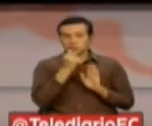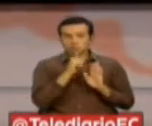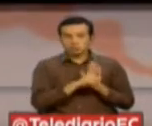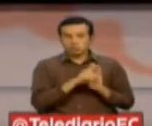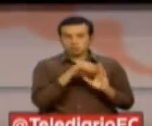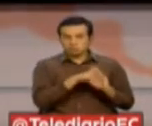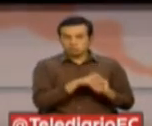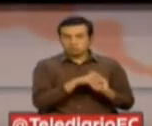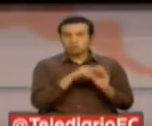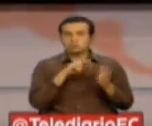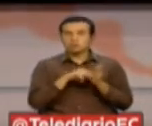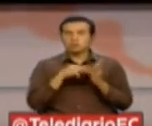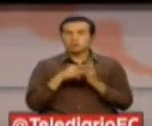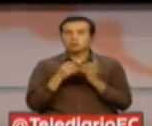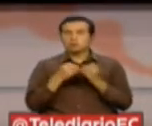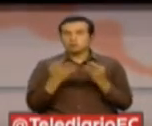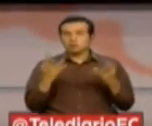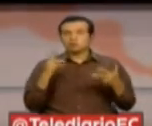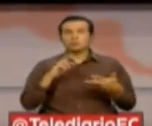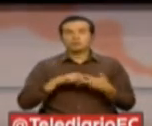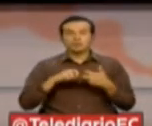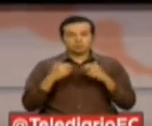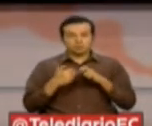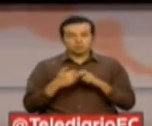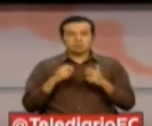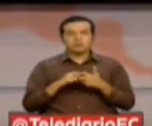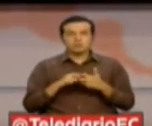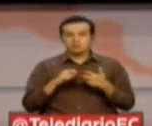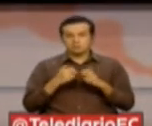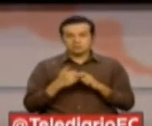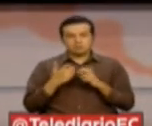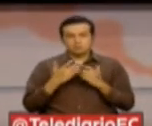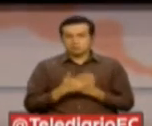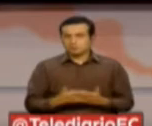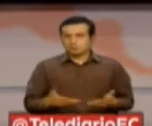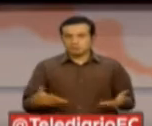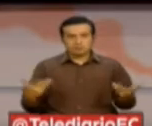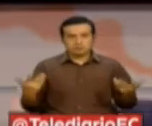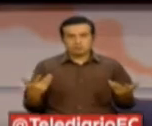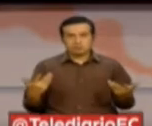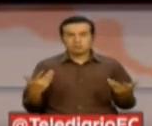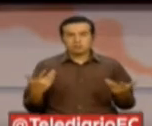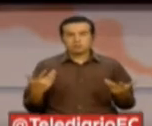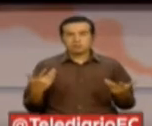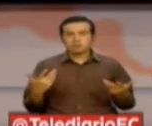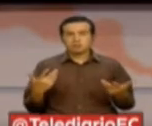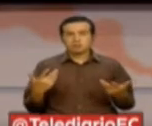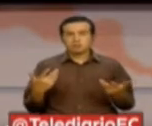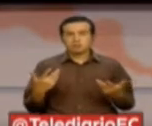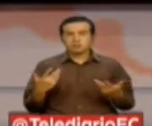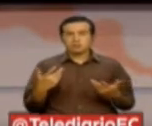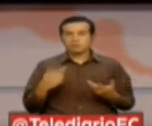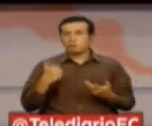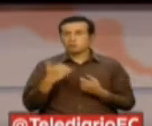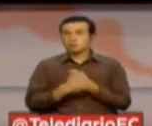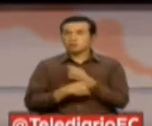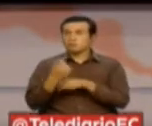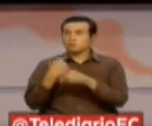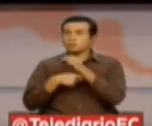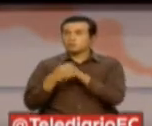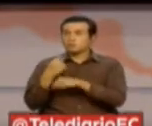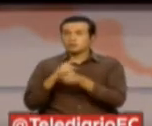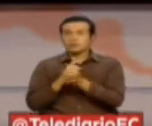esto representa un serio problema porque por un lado le está poniendo cortapisas a la exportación y está